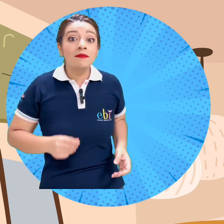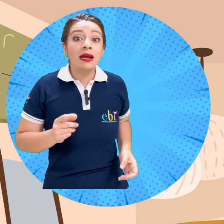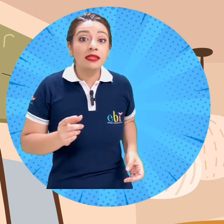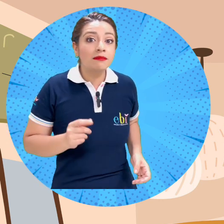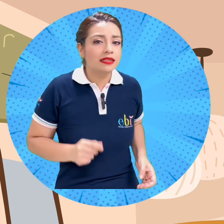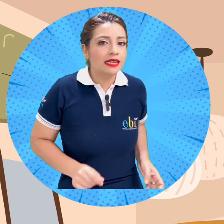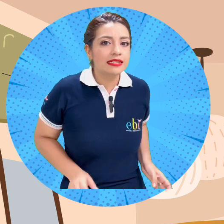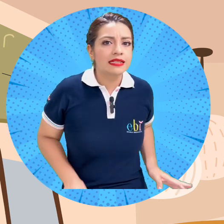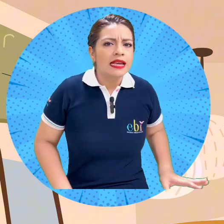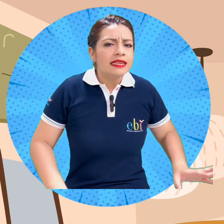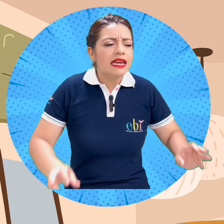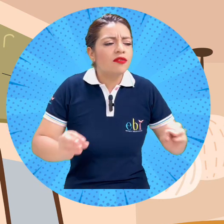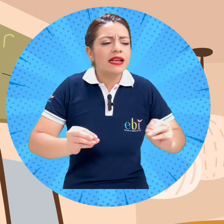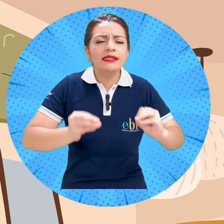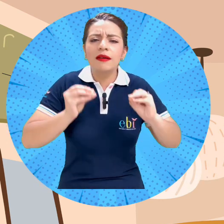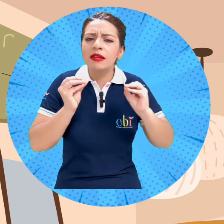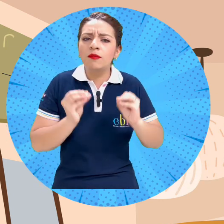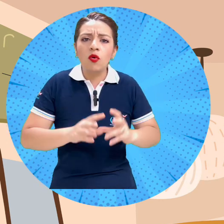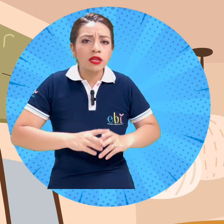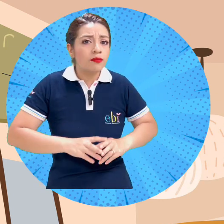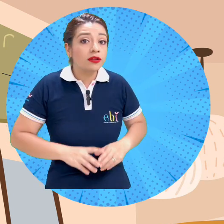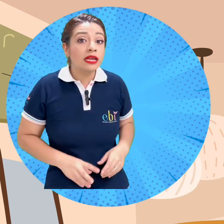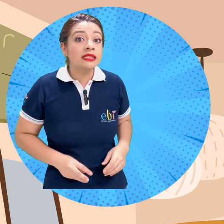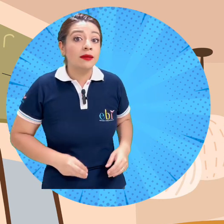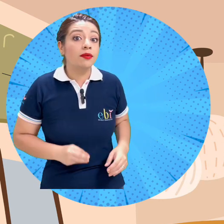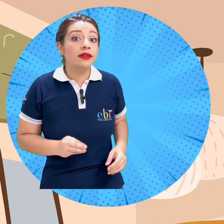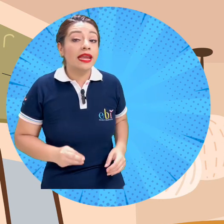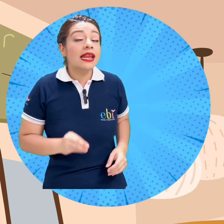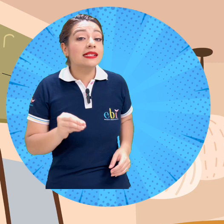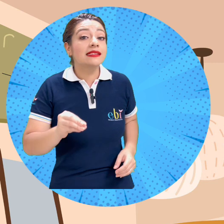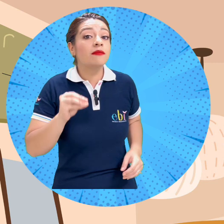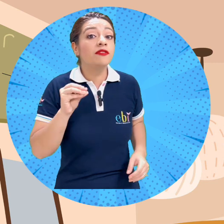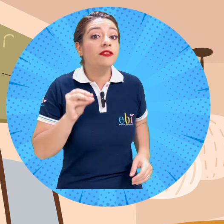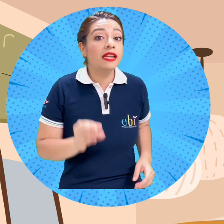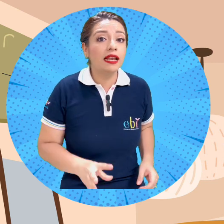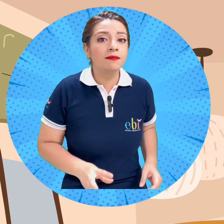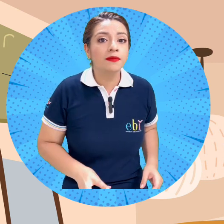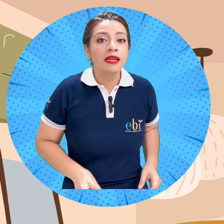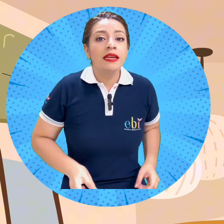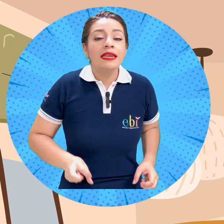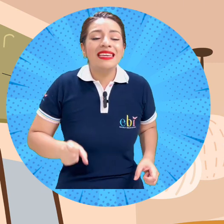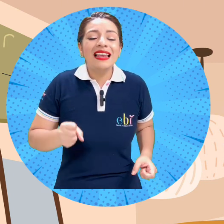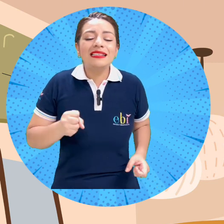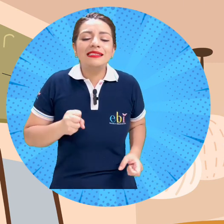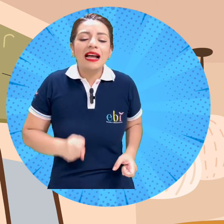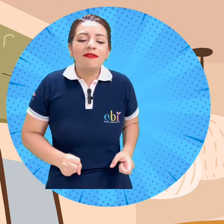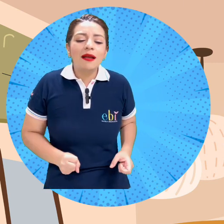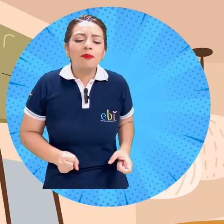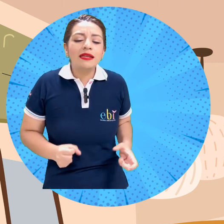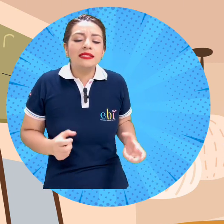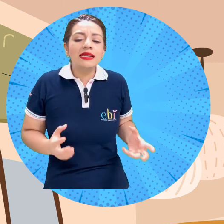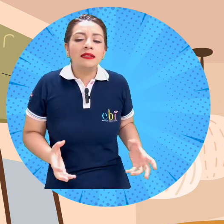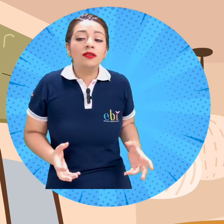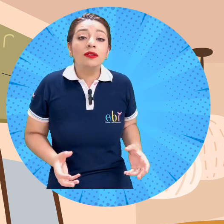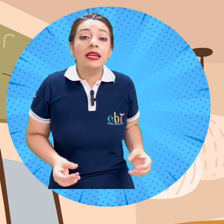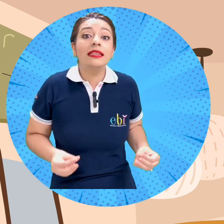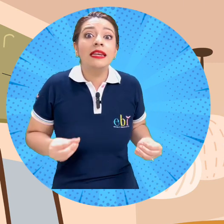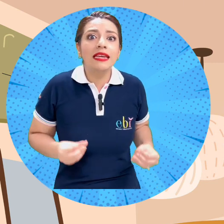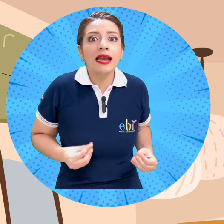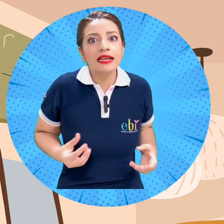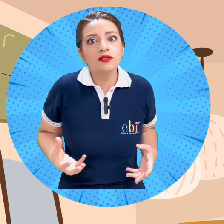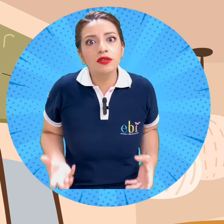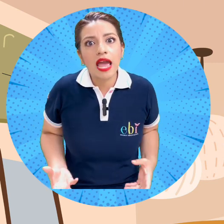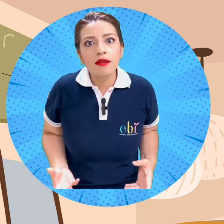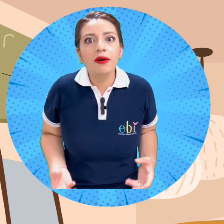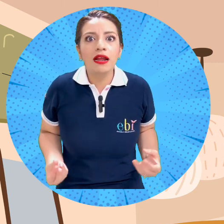día de matemáticas. Y era un examen muy importante porque era examen final. Y él estaba pensando que